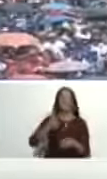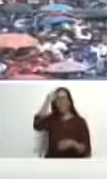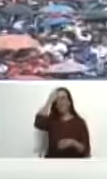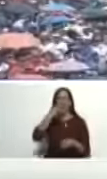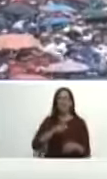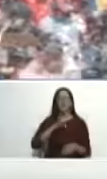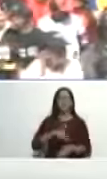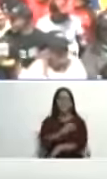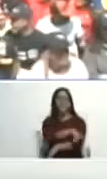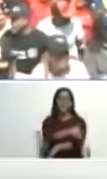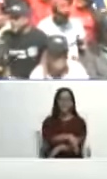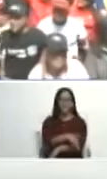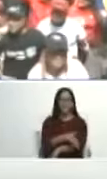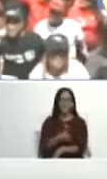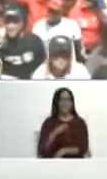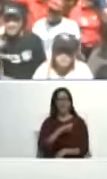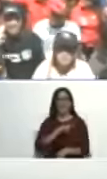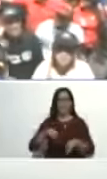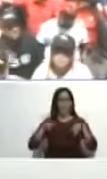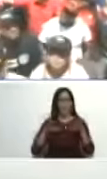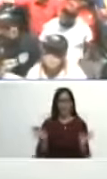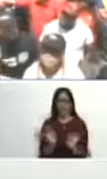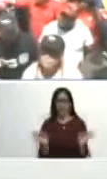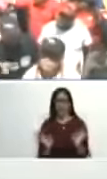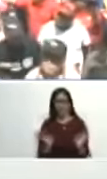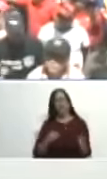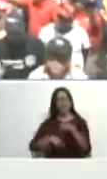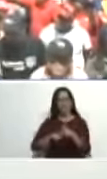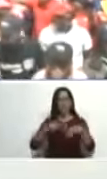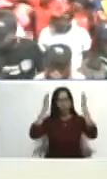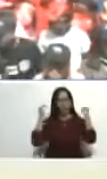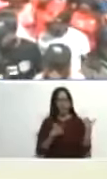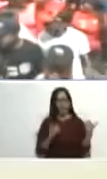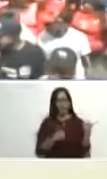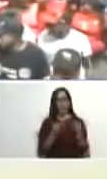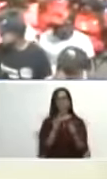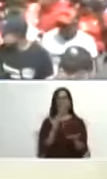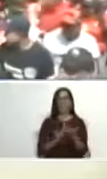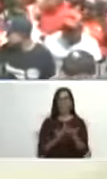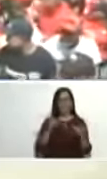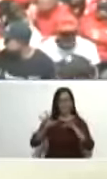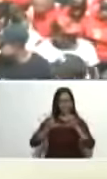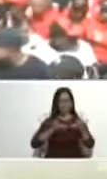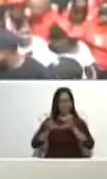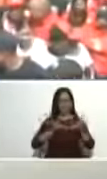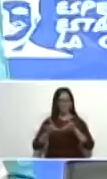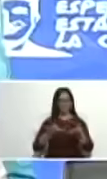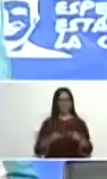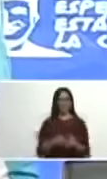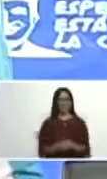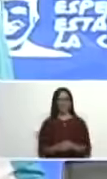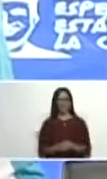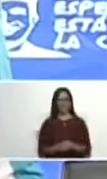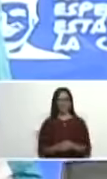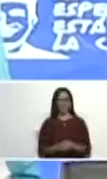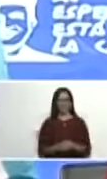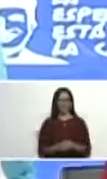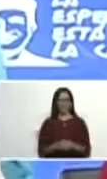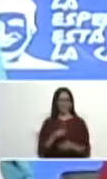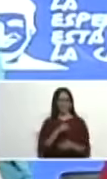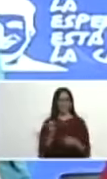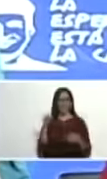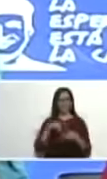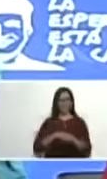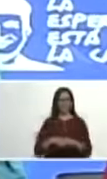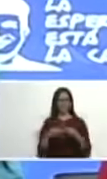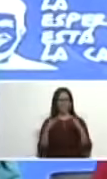está en la calle y no lo para nadie. Vamos con Ali Primera. Muchas gracias, camarada, compañero, compañera. Yo no me quedo